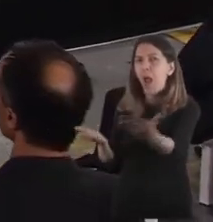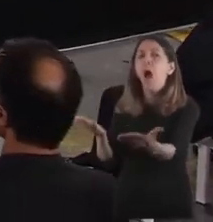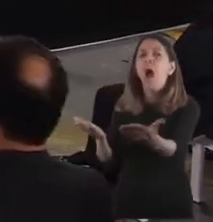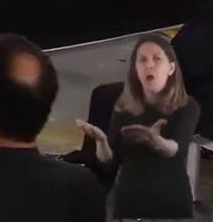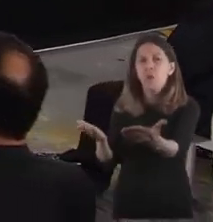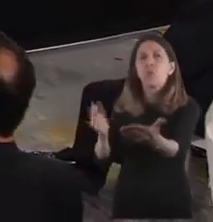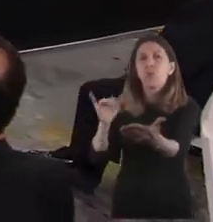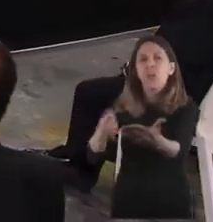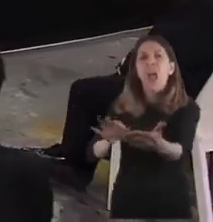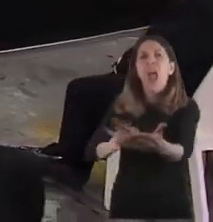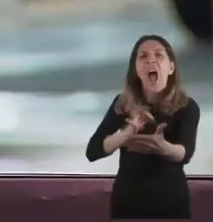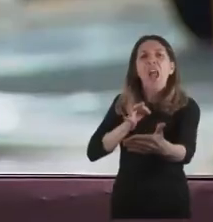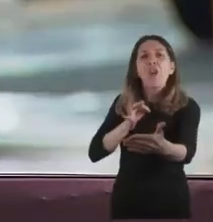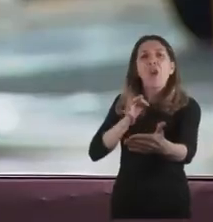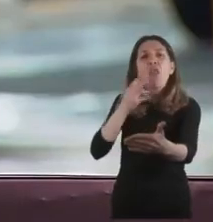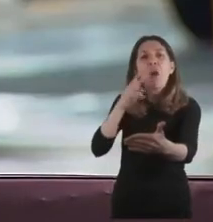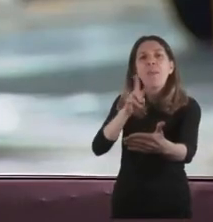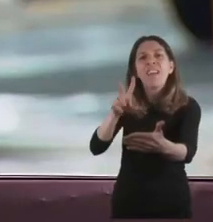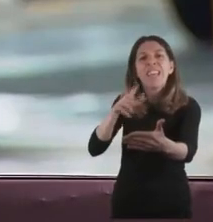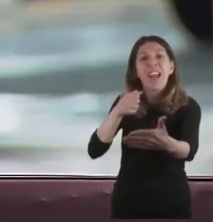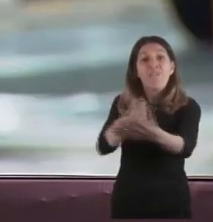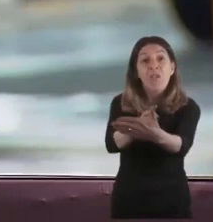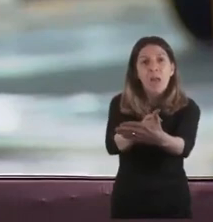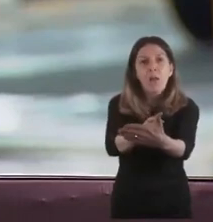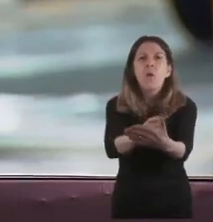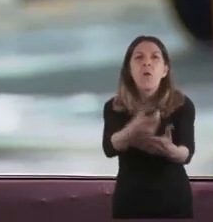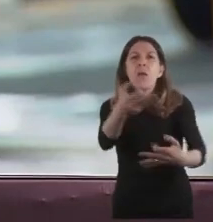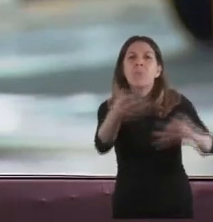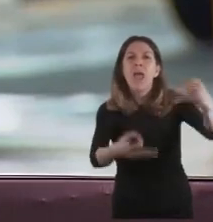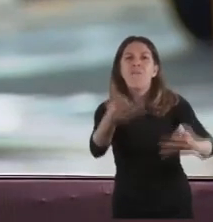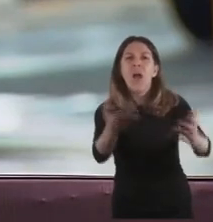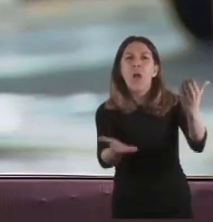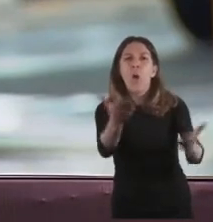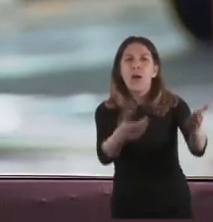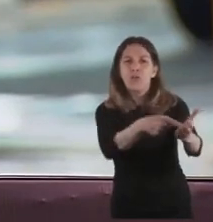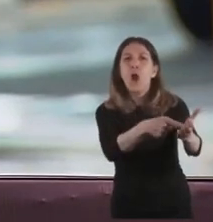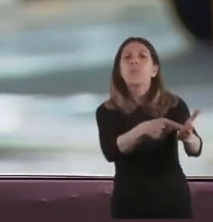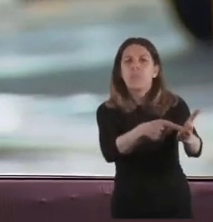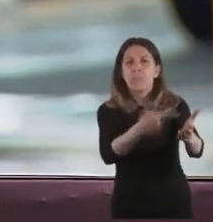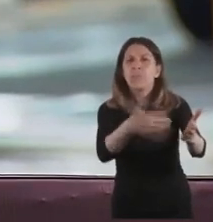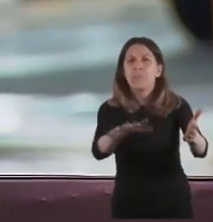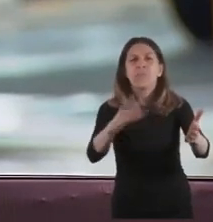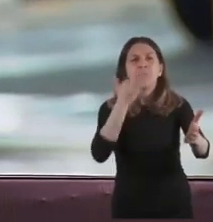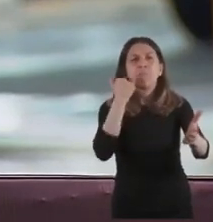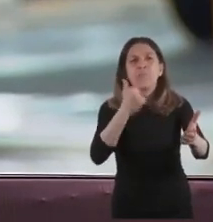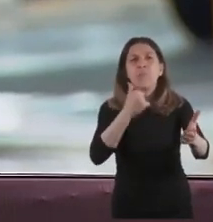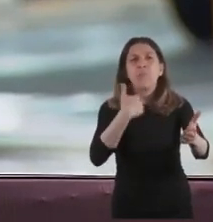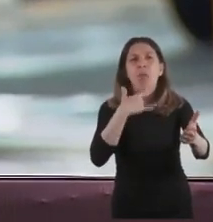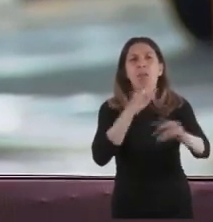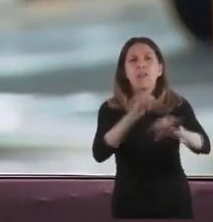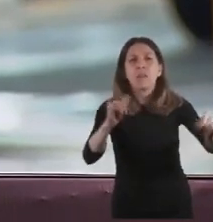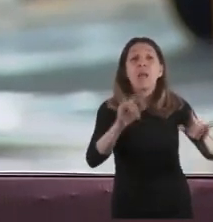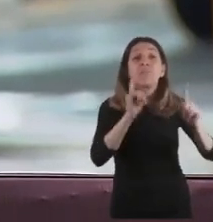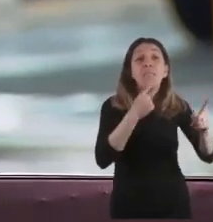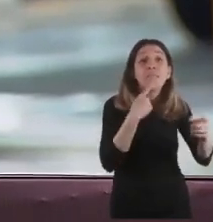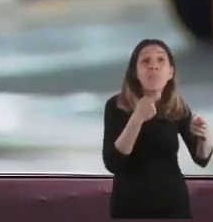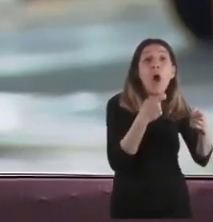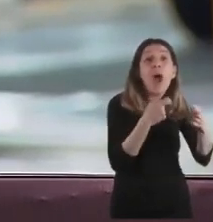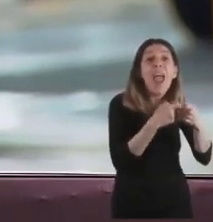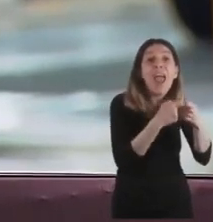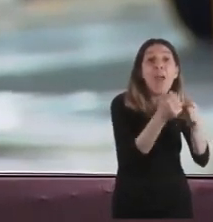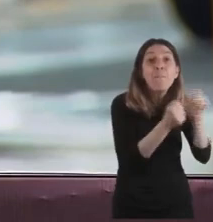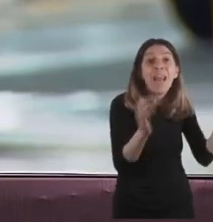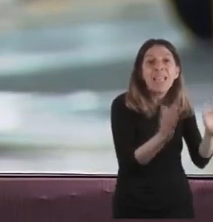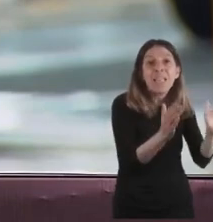decir a fines del 23 que el sector, con una fuerte incidencia de las pymes autopartistas, de las